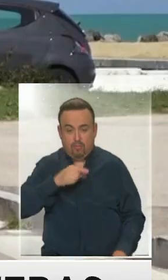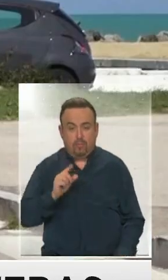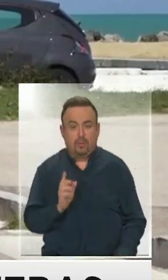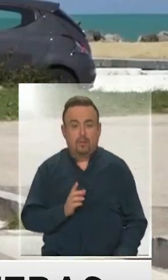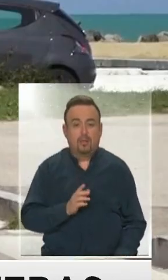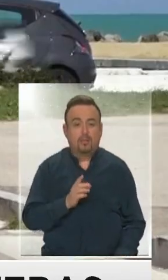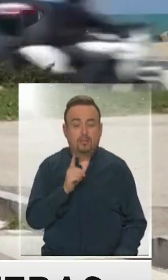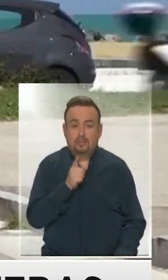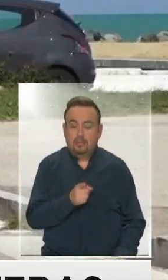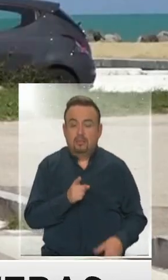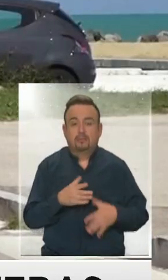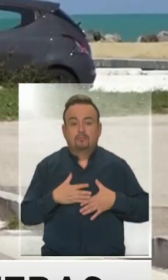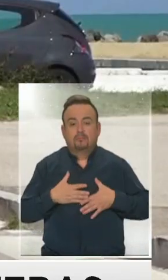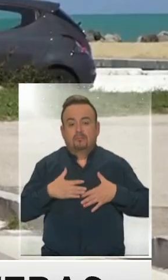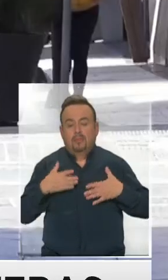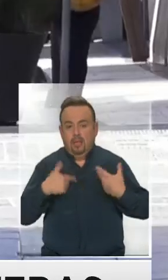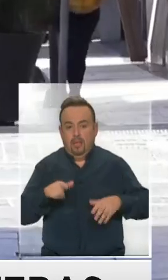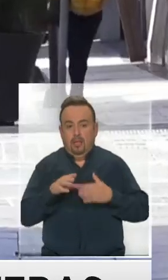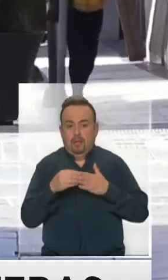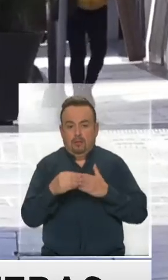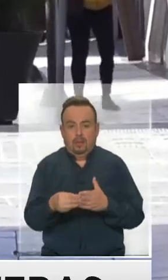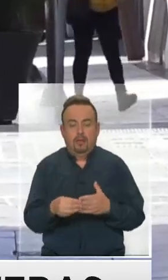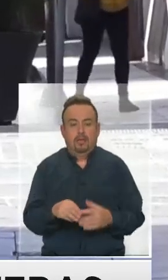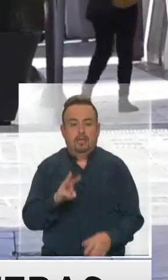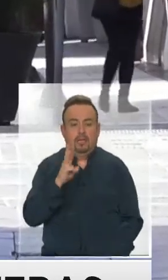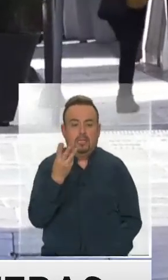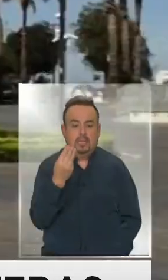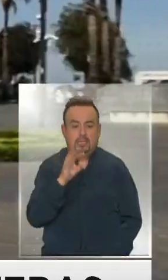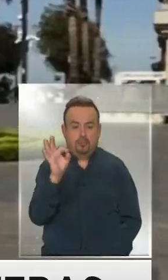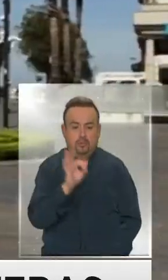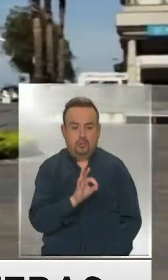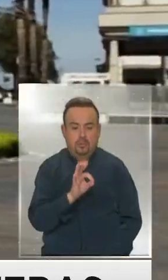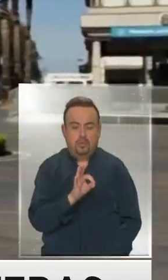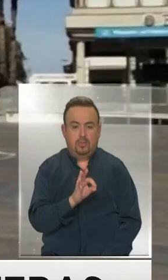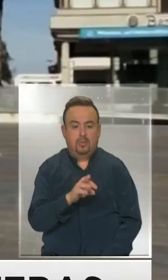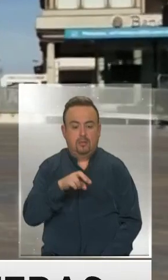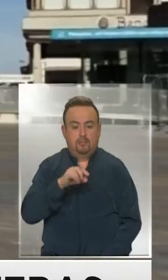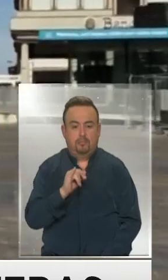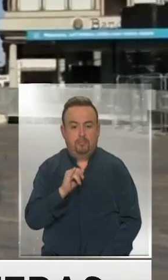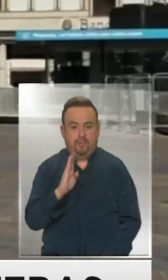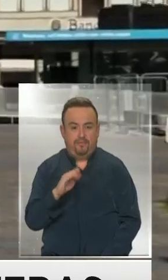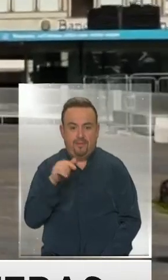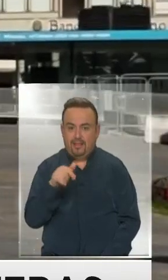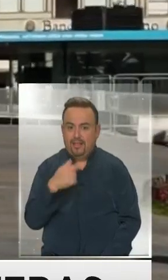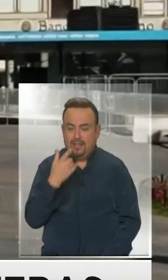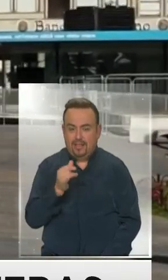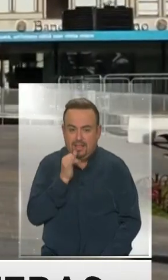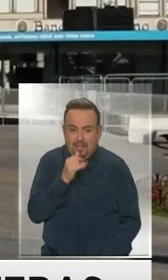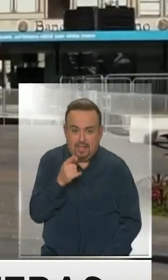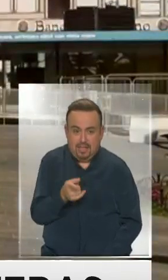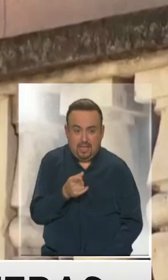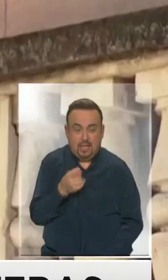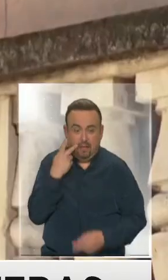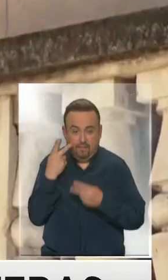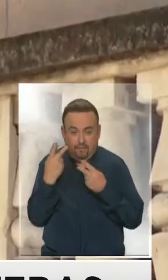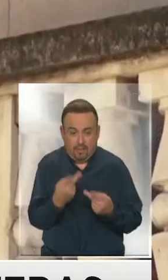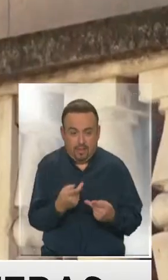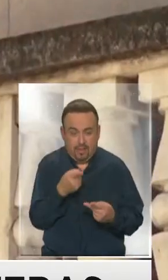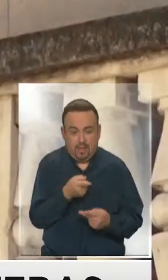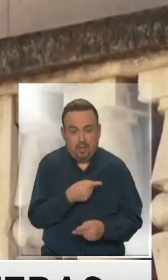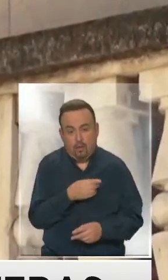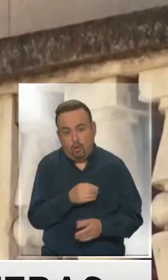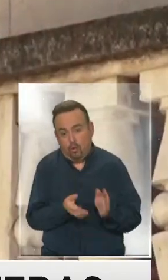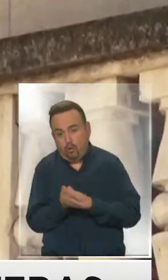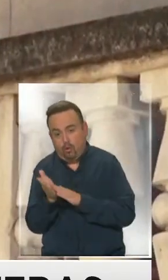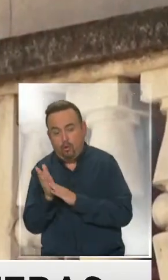sin duda su respiro para turismo que presenta el 13 por ciento del pib italiano y el decreto destaca que los viajes hacia y desde